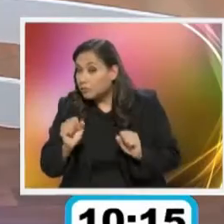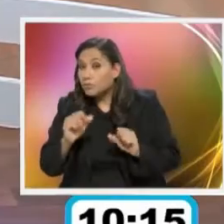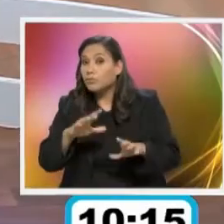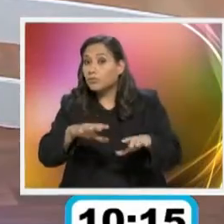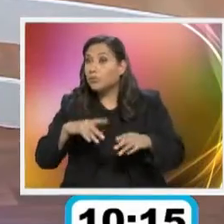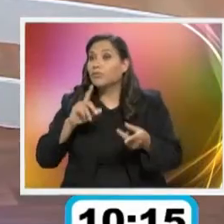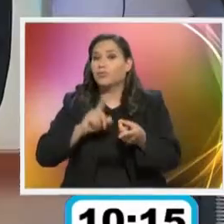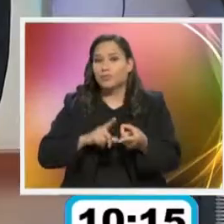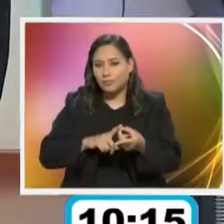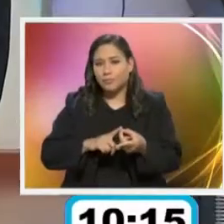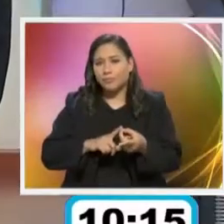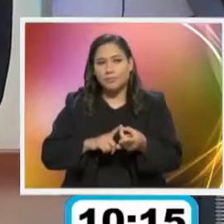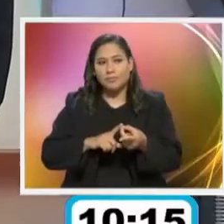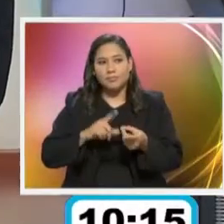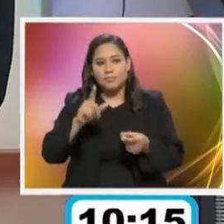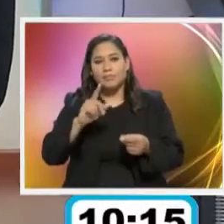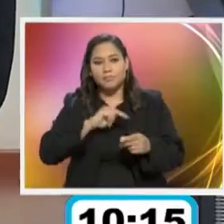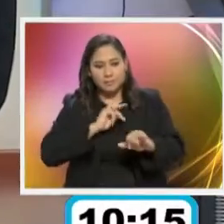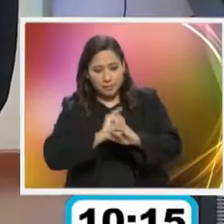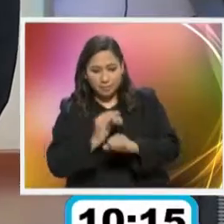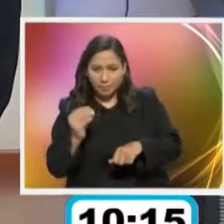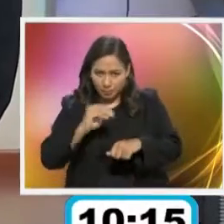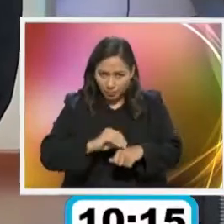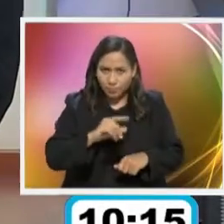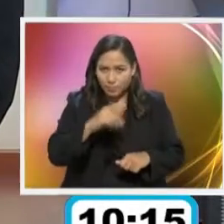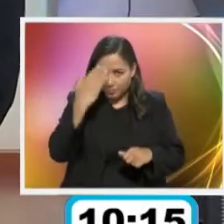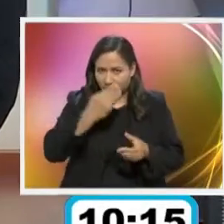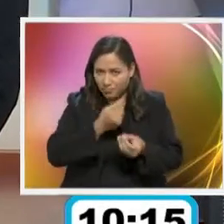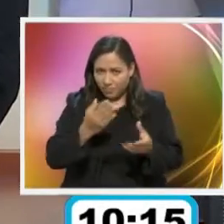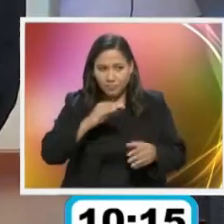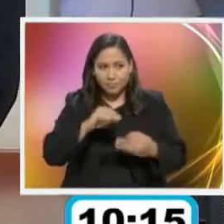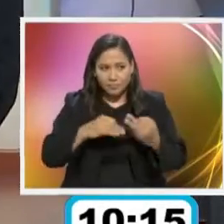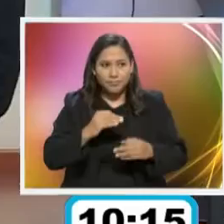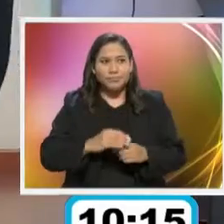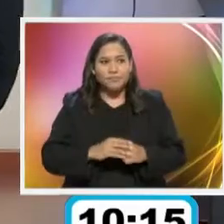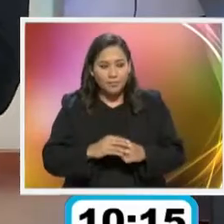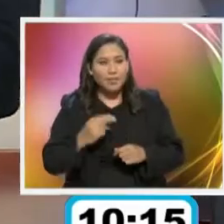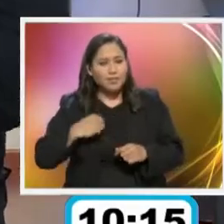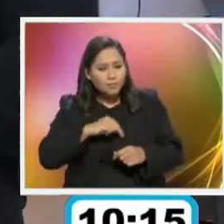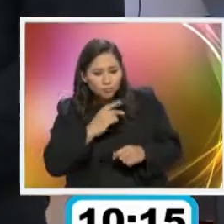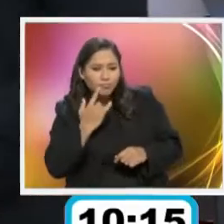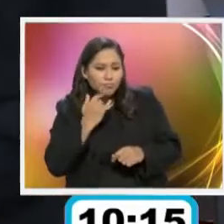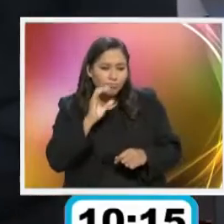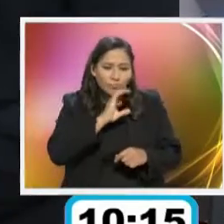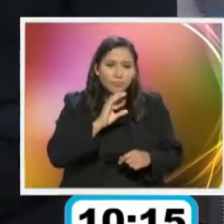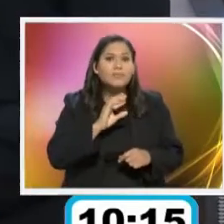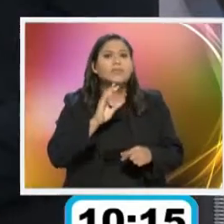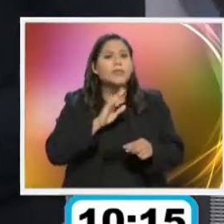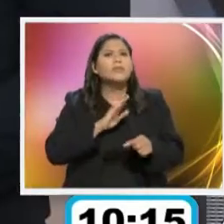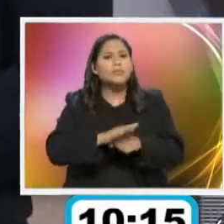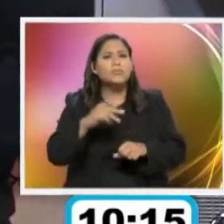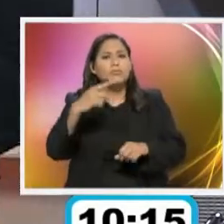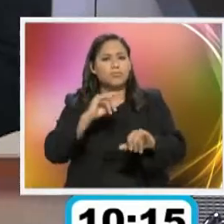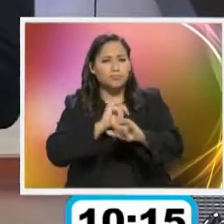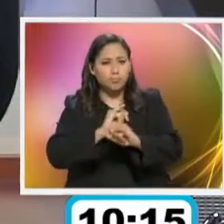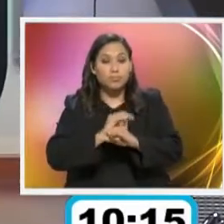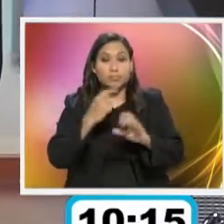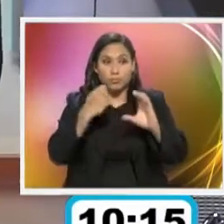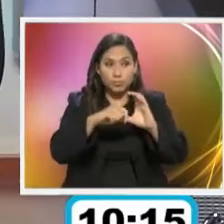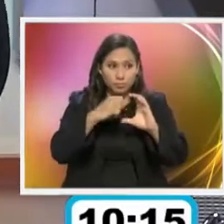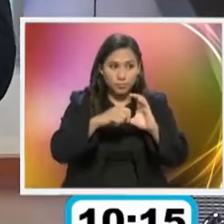foro. ¿Sí? Ahí en mis redes sociales van a saber todo, entonces Ahí nos vamos a enterar. ahí nos vamos a Cuéntanos enterar. ¿Cuáles son? Eh, ¿En